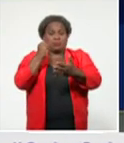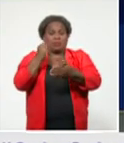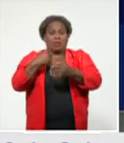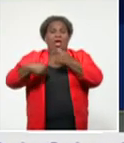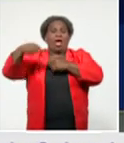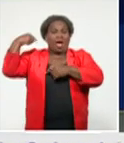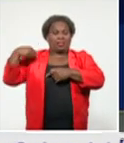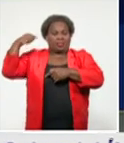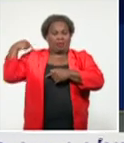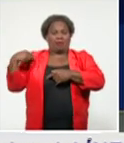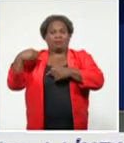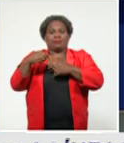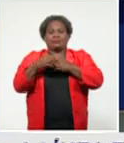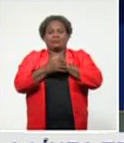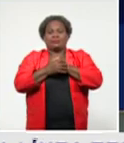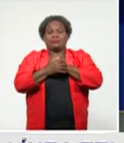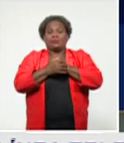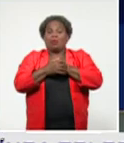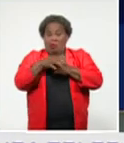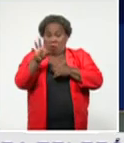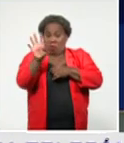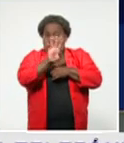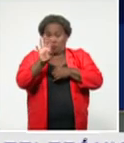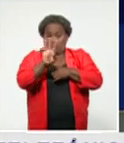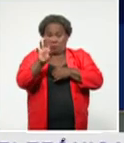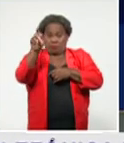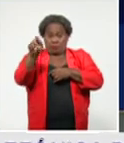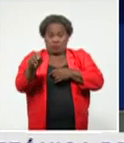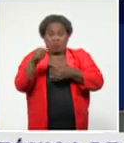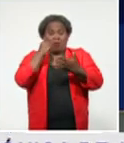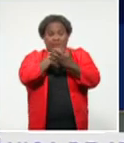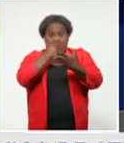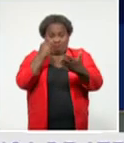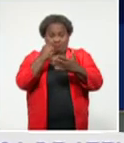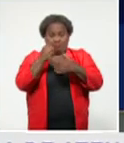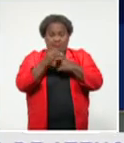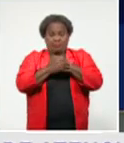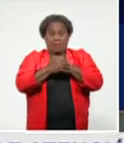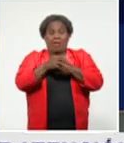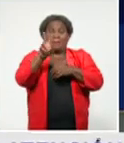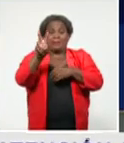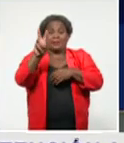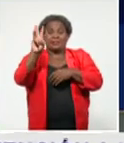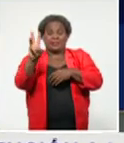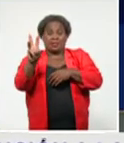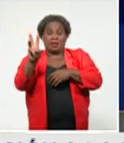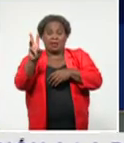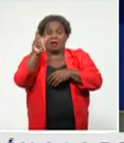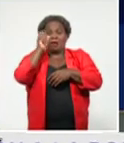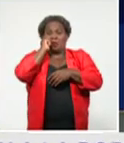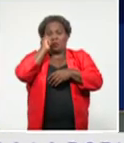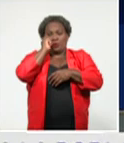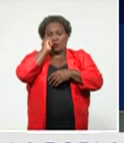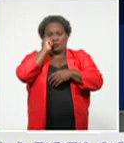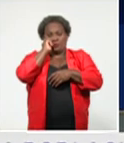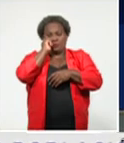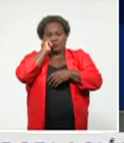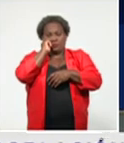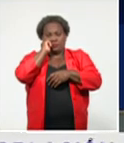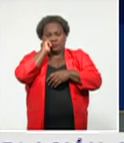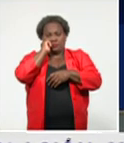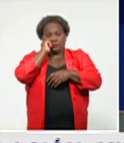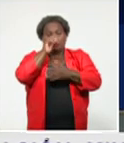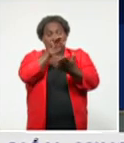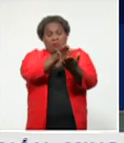antier. De los 44 casos confirmados, 23 del sexo masculino y se